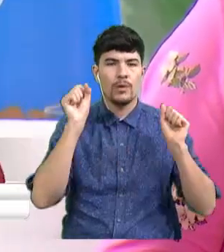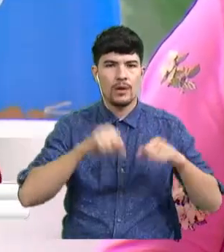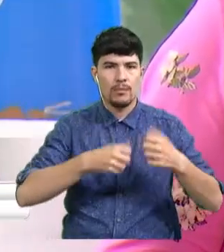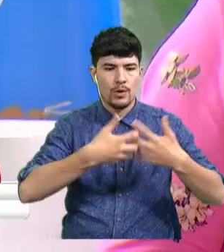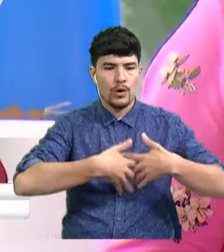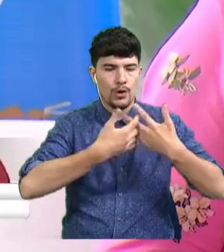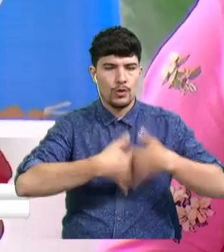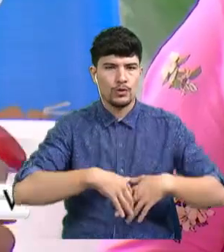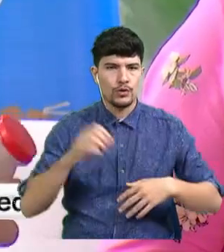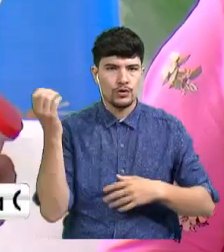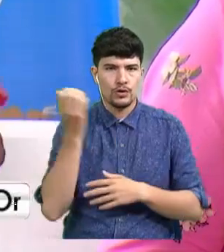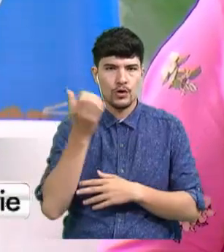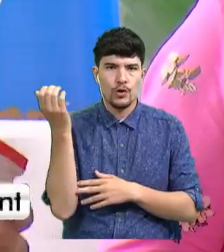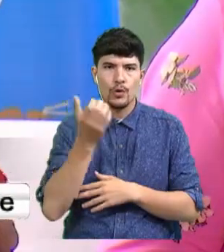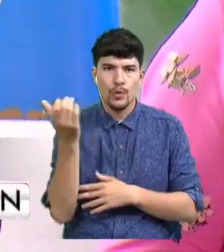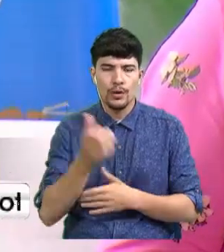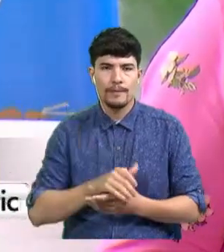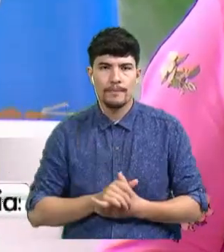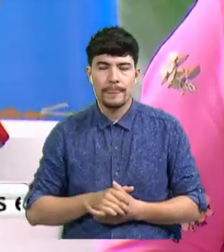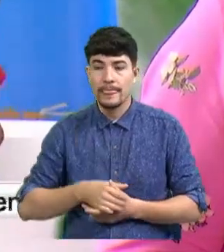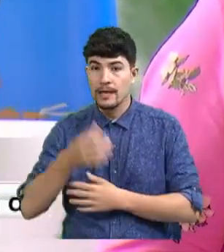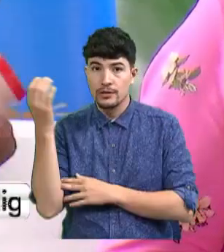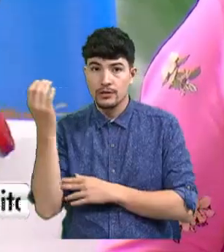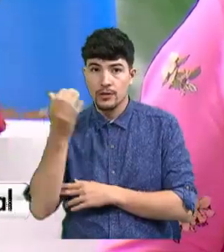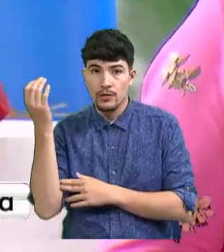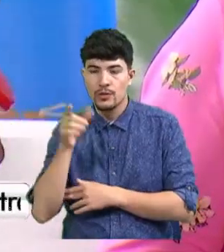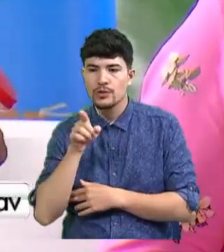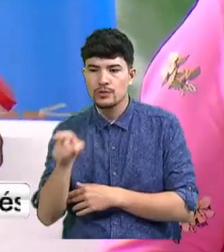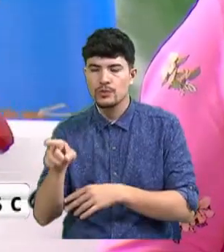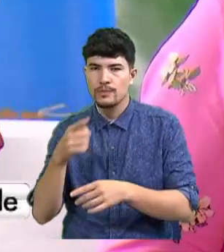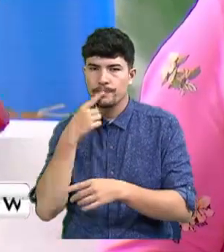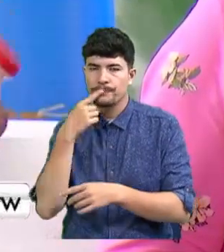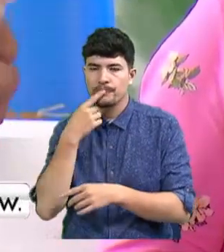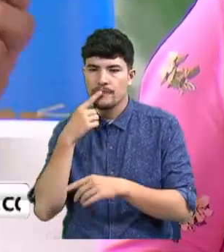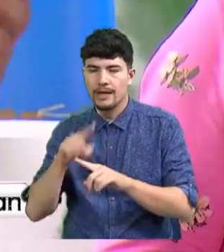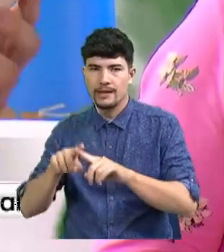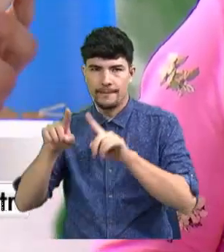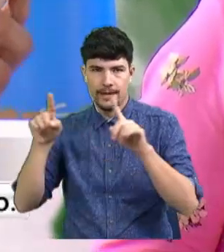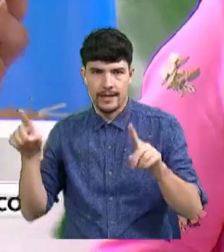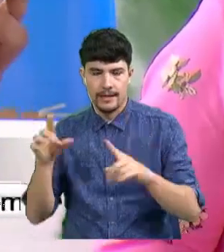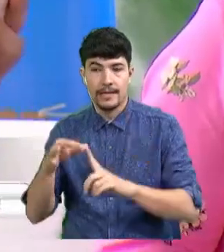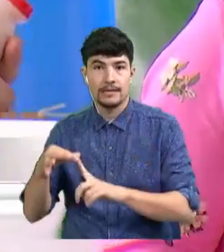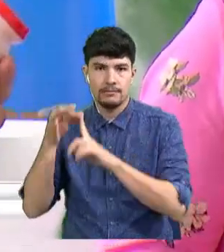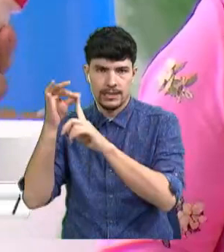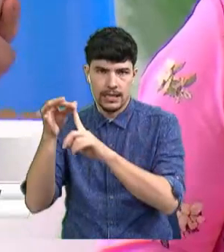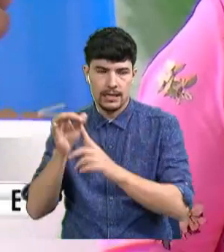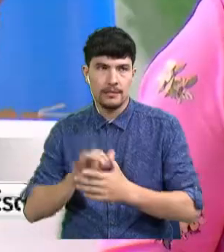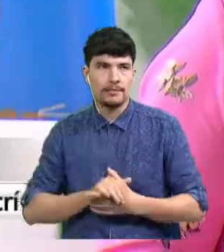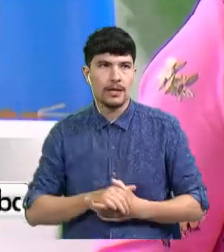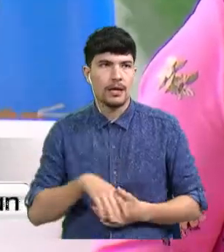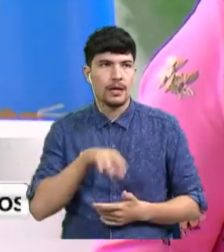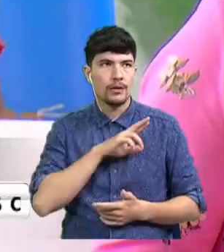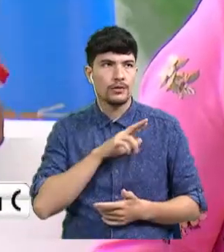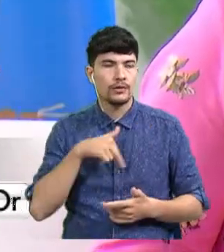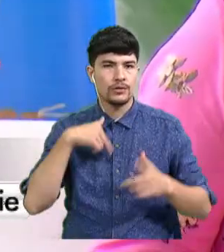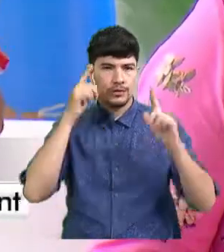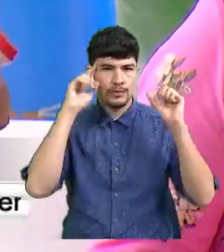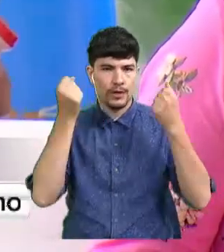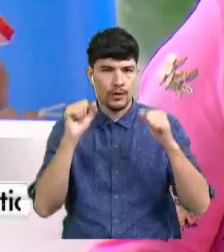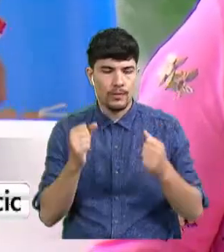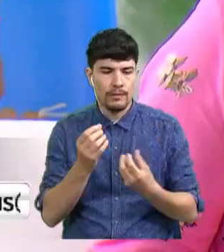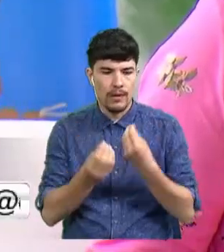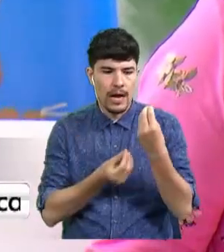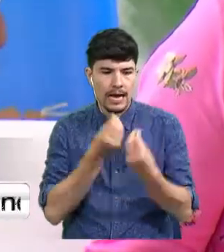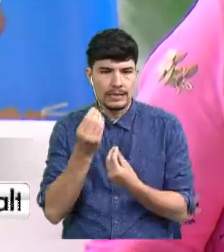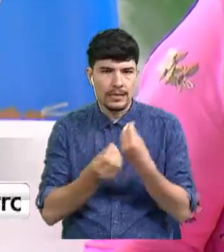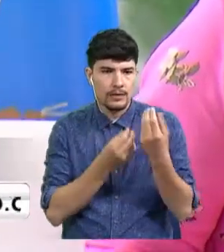¿Sí? El yogur es diferente. Nosotros nos preocupamos por hacer un proyecto